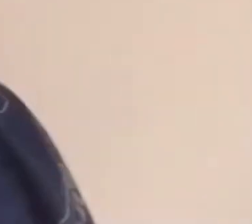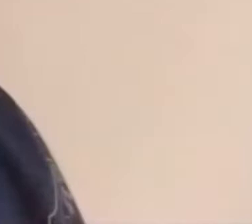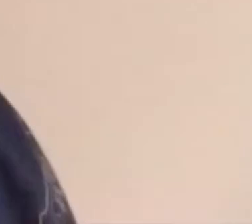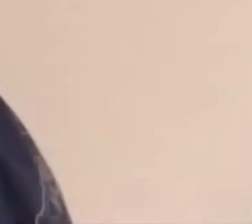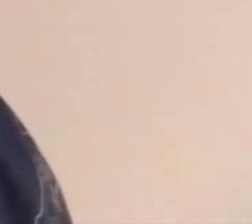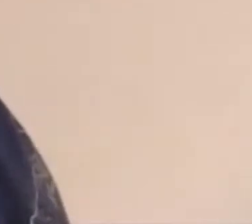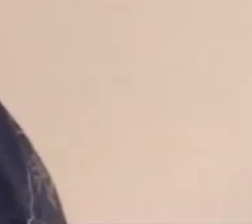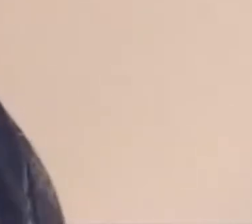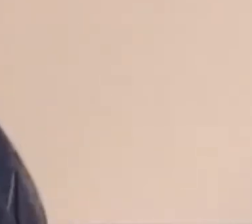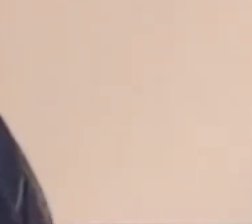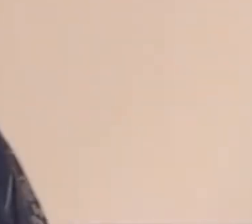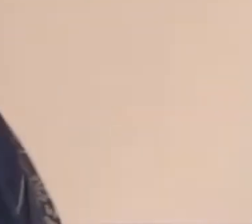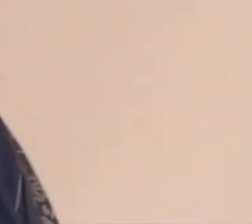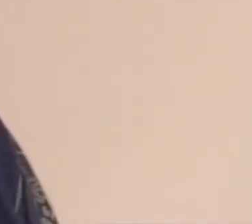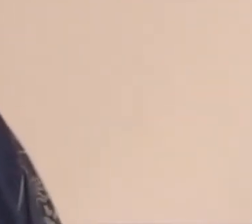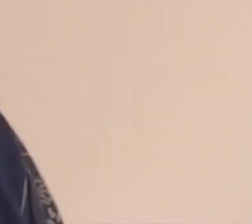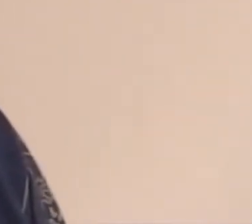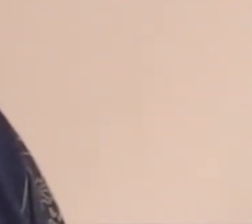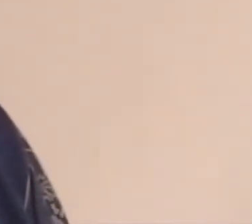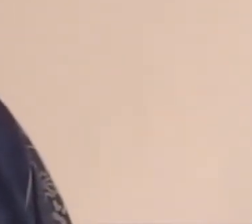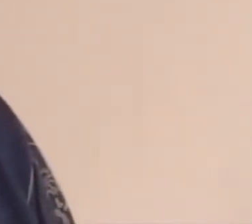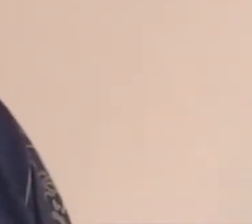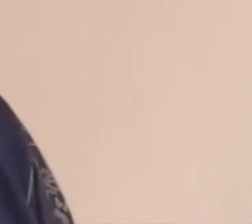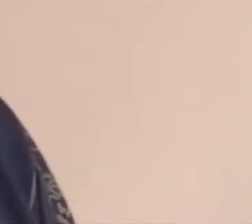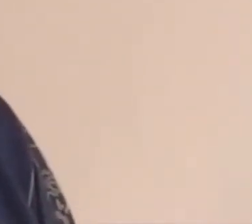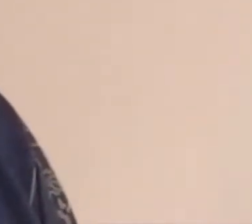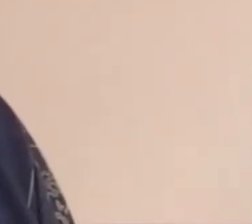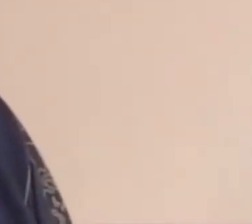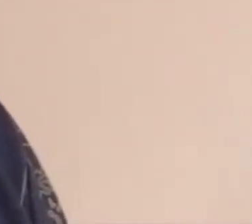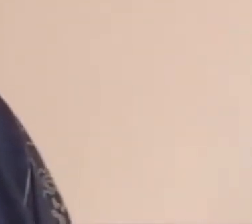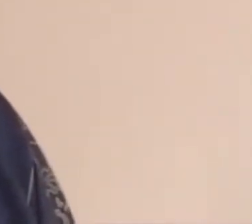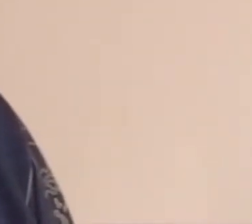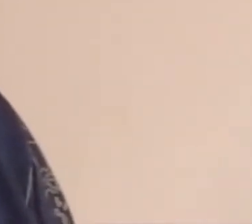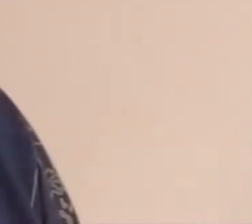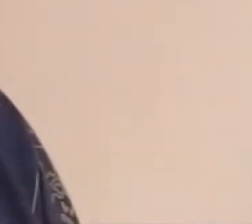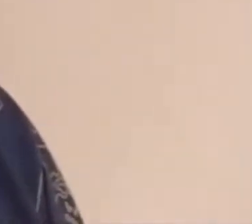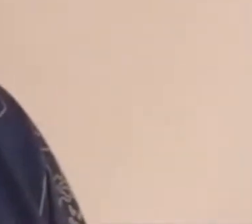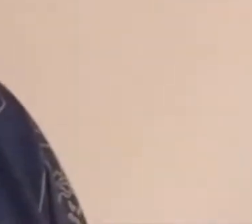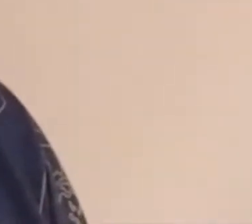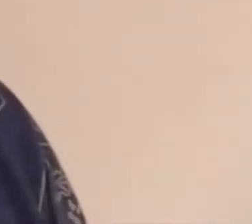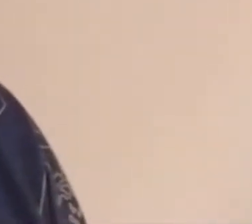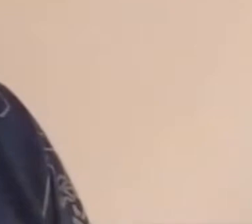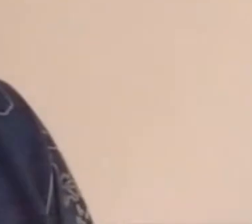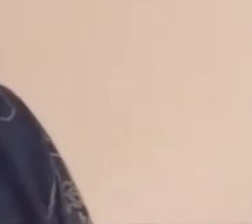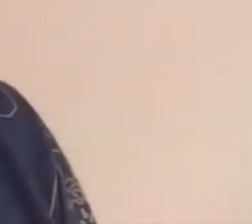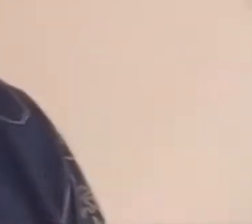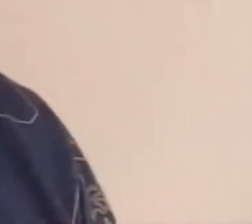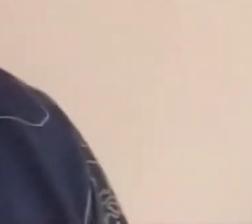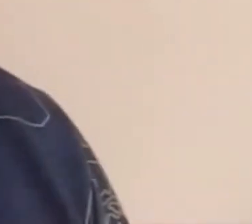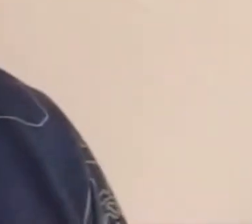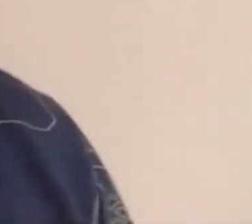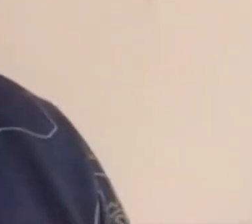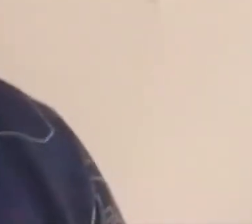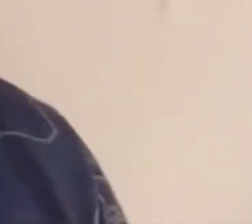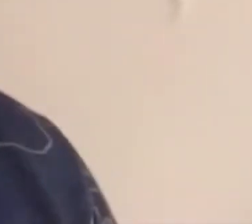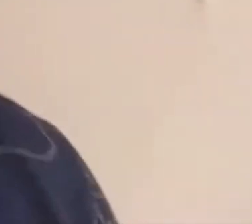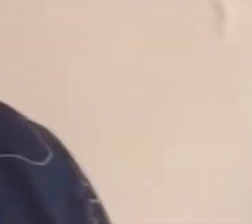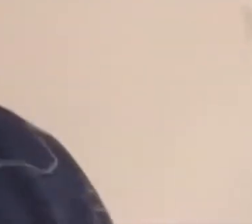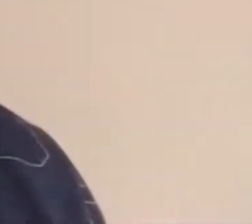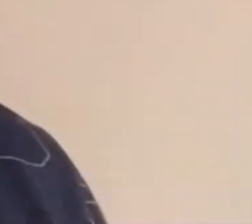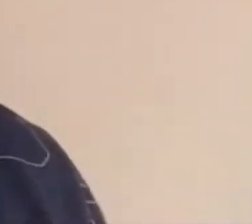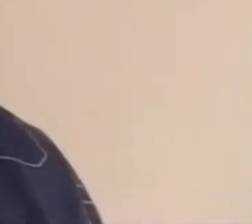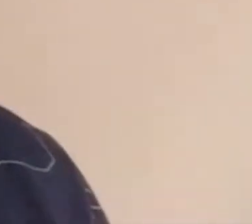Muy buenos días, un saludo muy especial para la gente de Actúa en Derecho. Mi nombre es Lupín Montañez